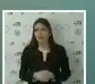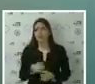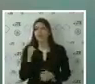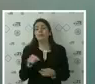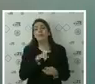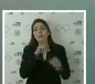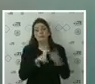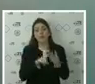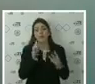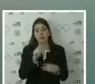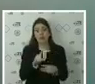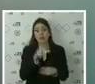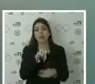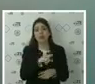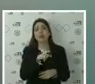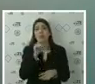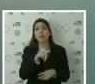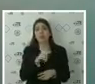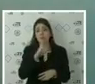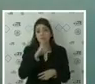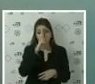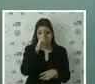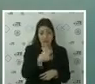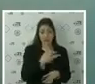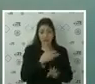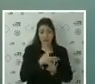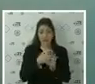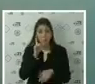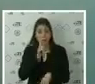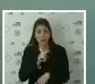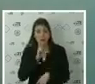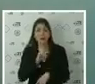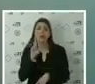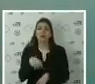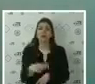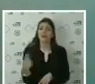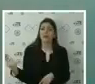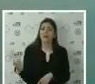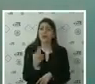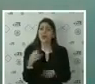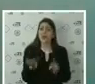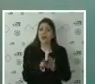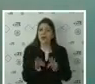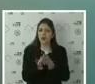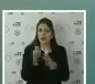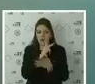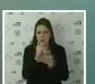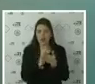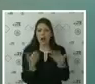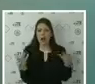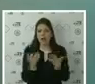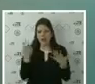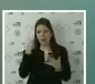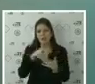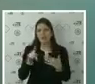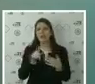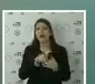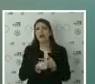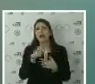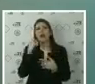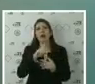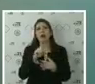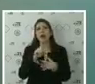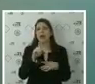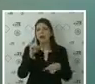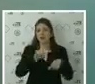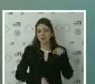han subido muchísimo. Entonces creo que es necesario que se activen los protocolos de género para combatir esta problemática, como por ejemplo sería